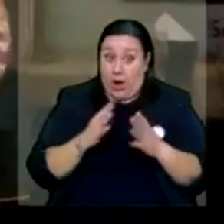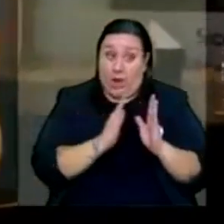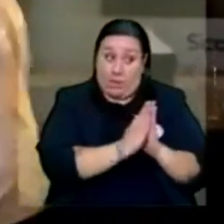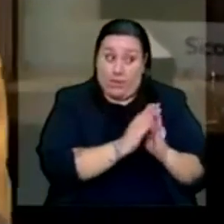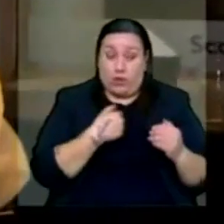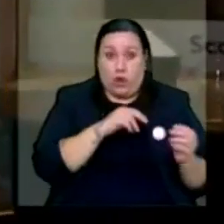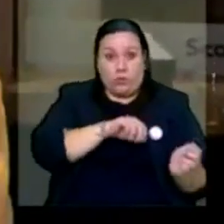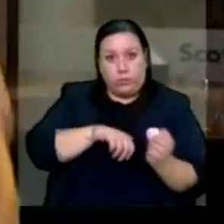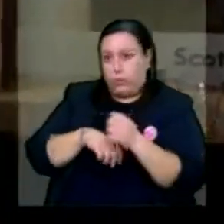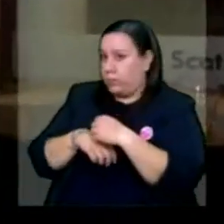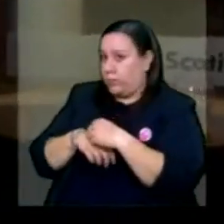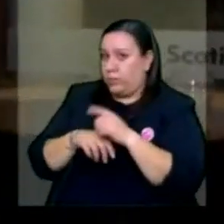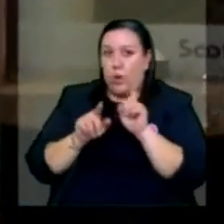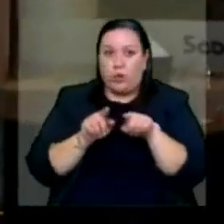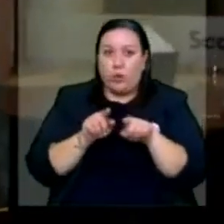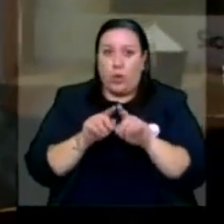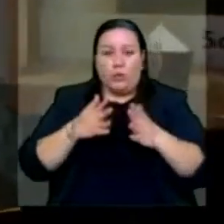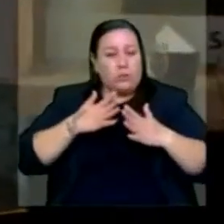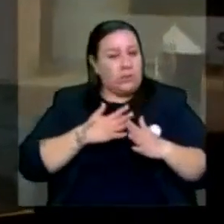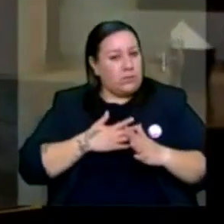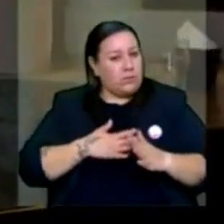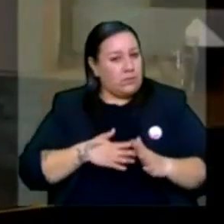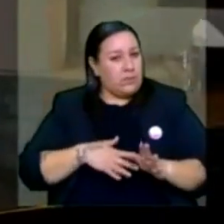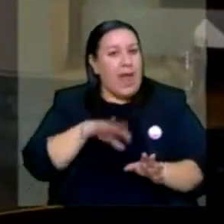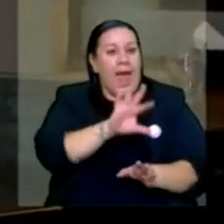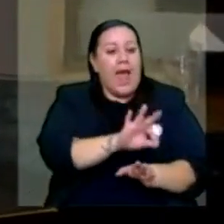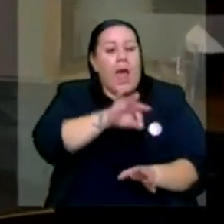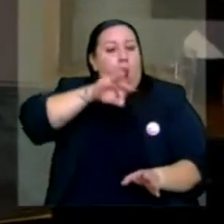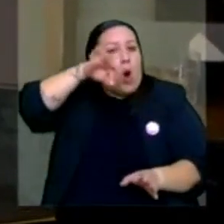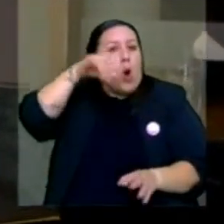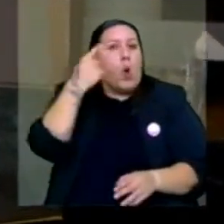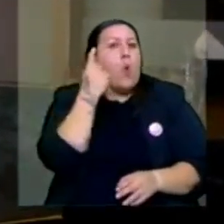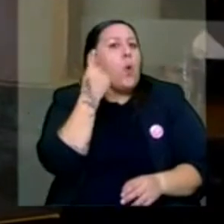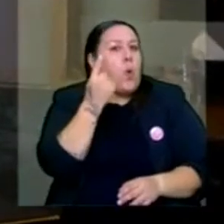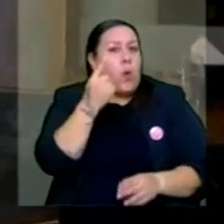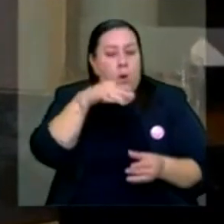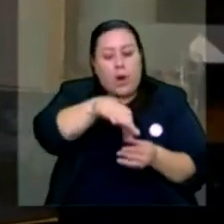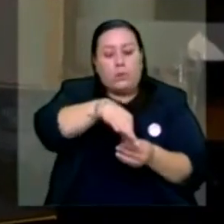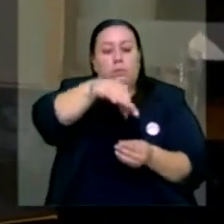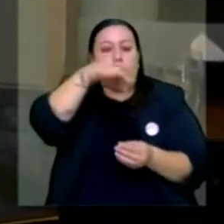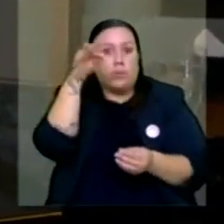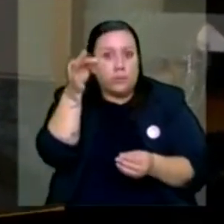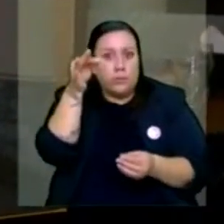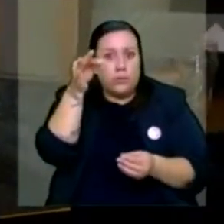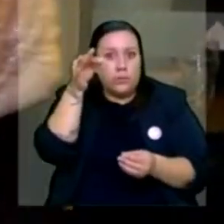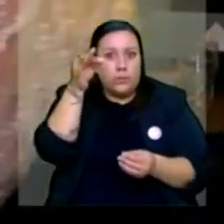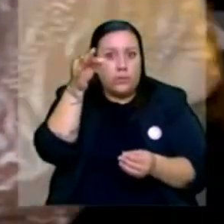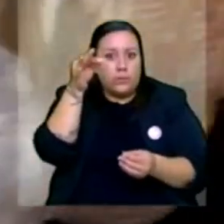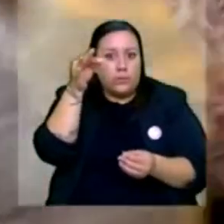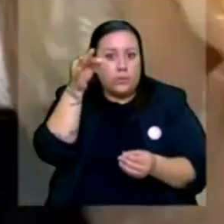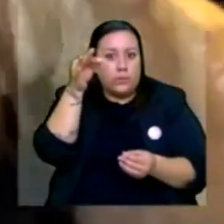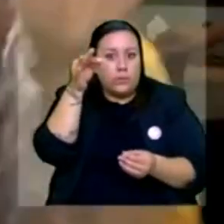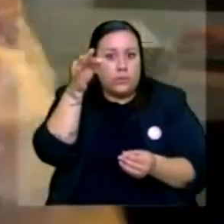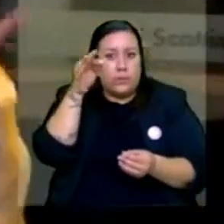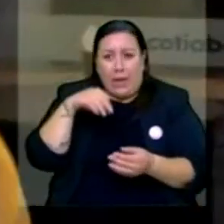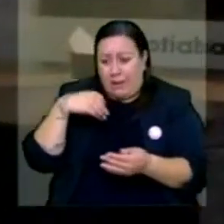el micrófono hace juego, que es rojo. Vos vas a tomar una carta de póker, solo una, y la vas a dar vuelta dentro de tu...